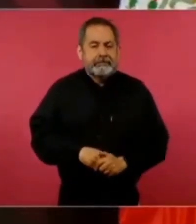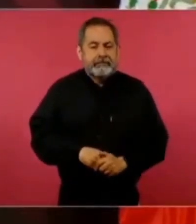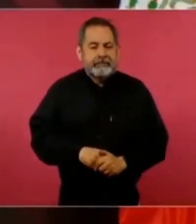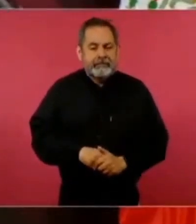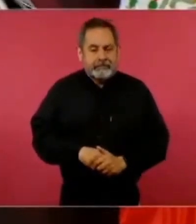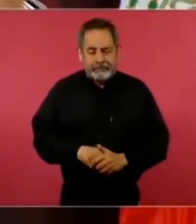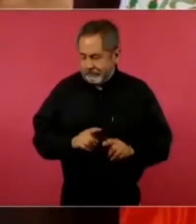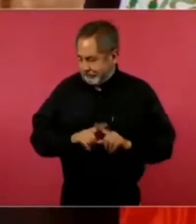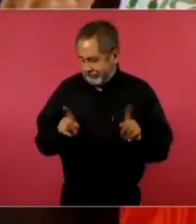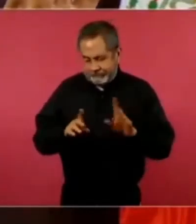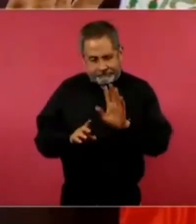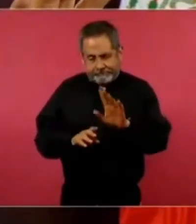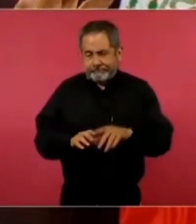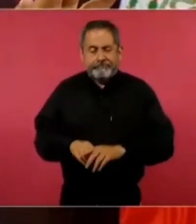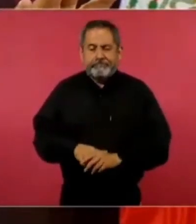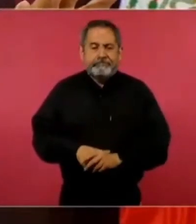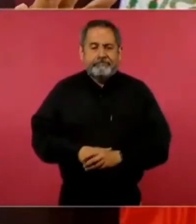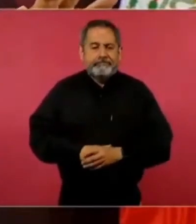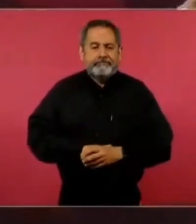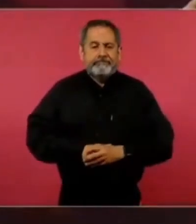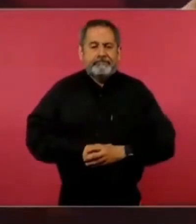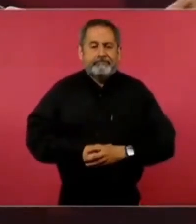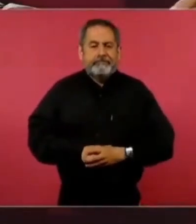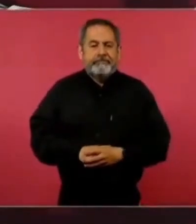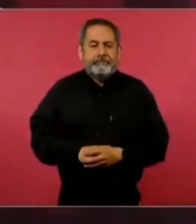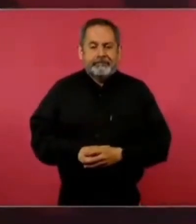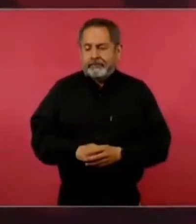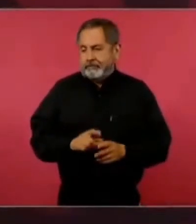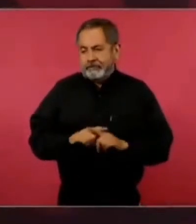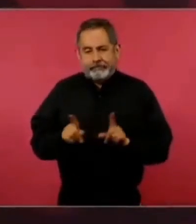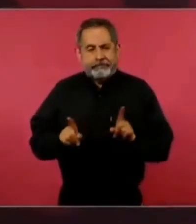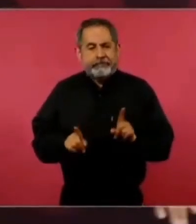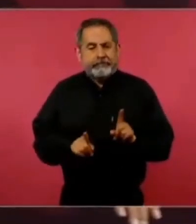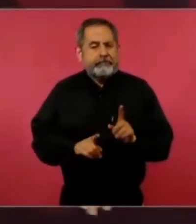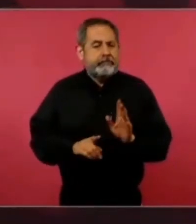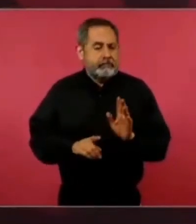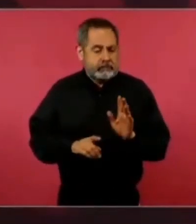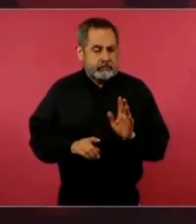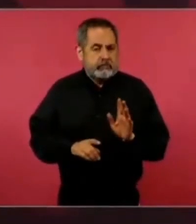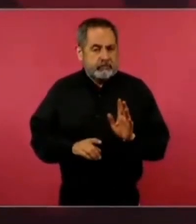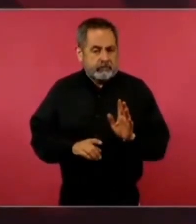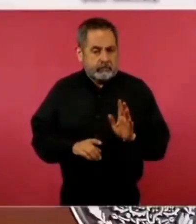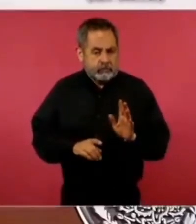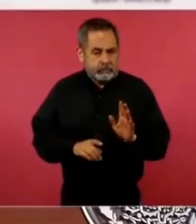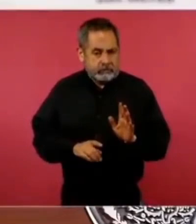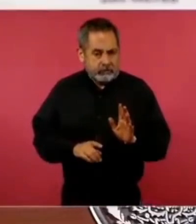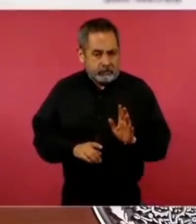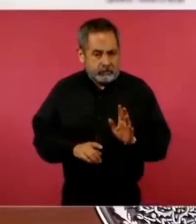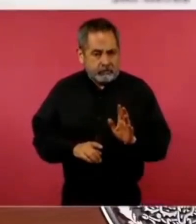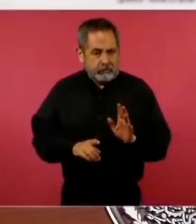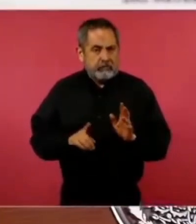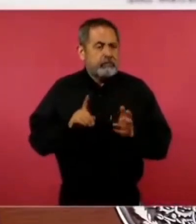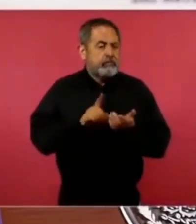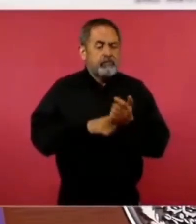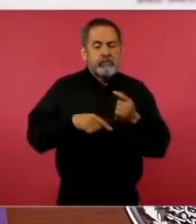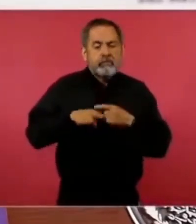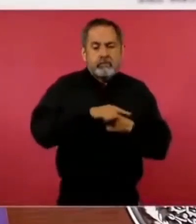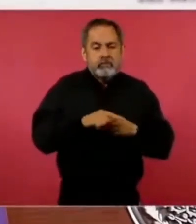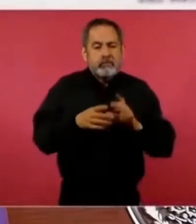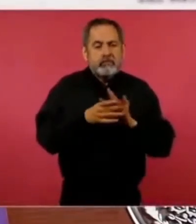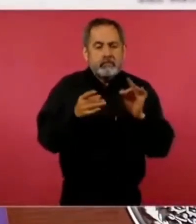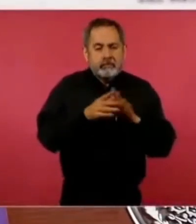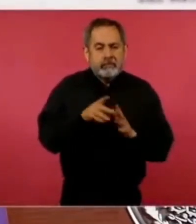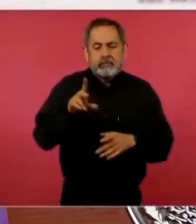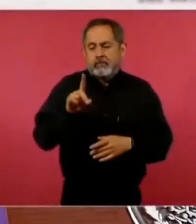Ya esa es otra cosa. Ya es otra cosa. Vienen luego las escuchas que hacía